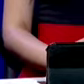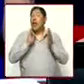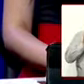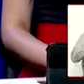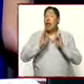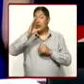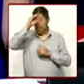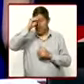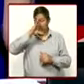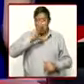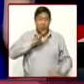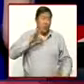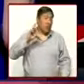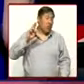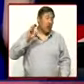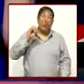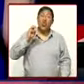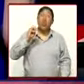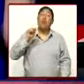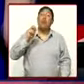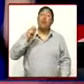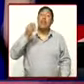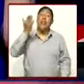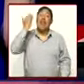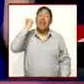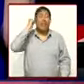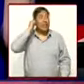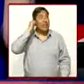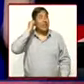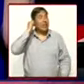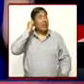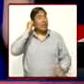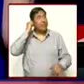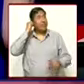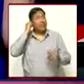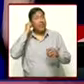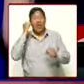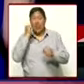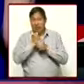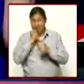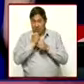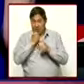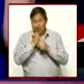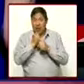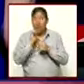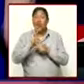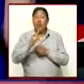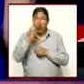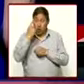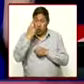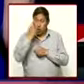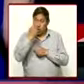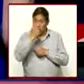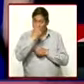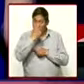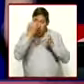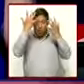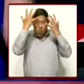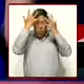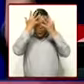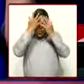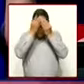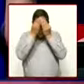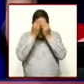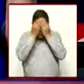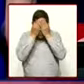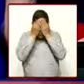hablamos de Don Román, ¿se acuerda? El señor que se dedicaba a hacer canaletas, que estaba casi con el 90% de pérdida de visión, Denise. Y que apareció